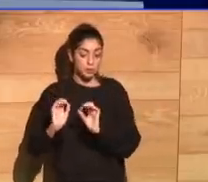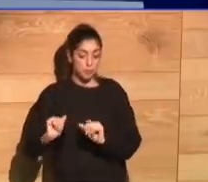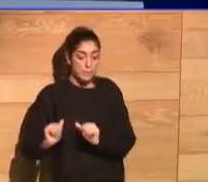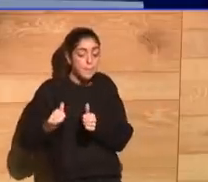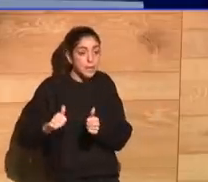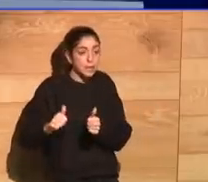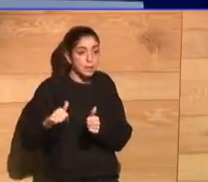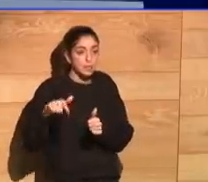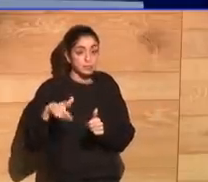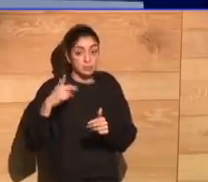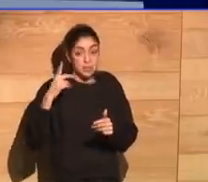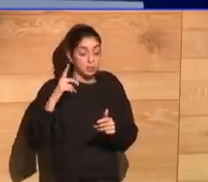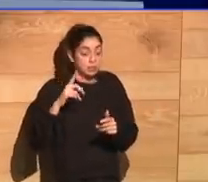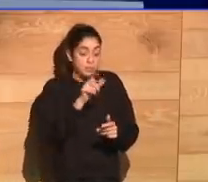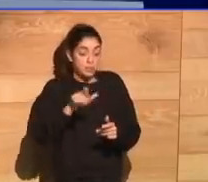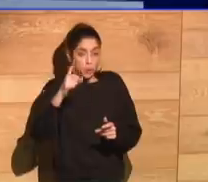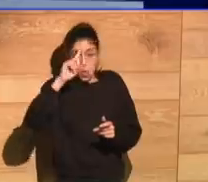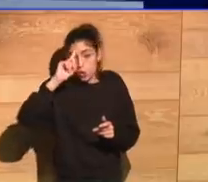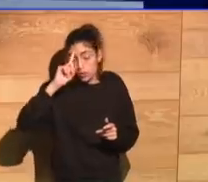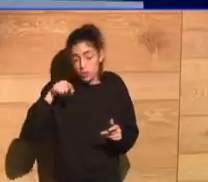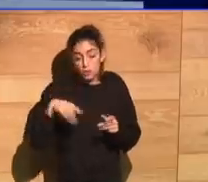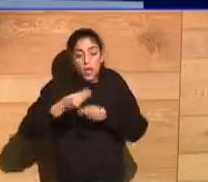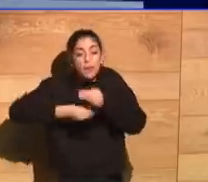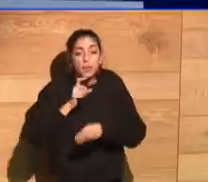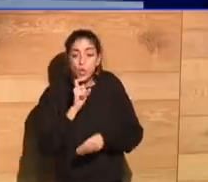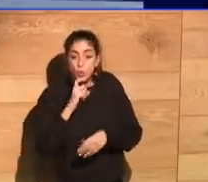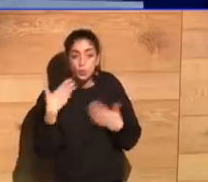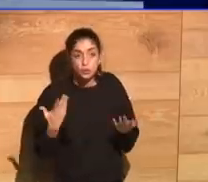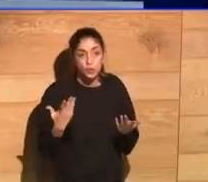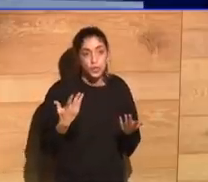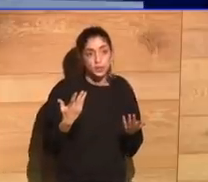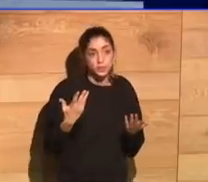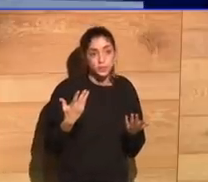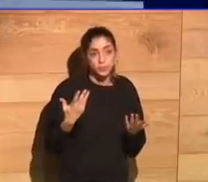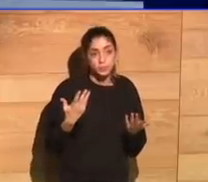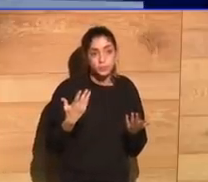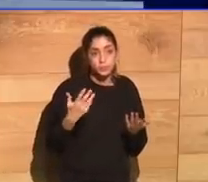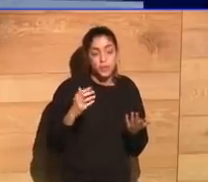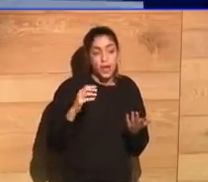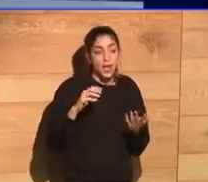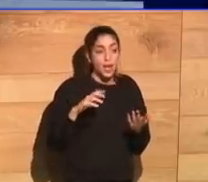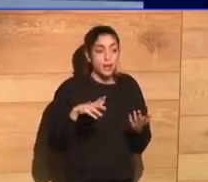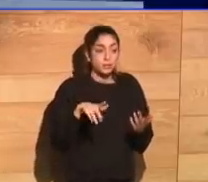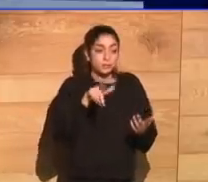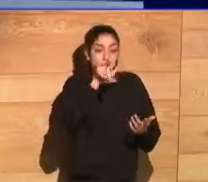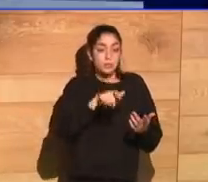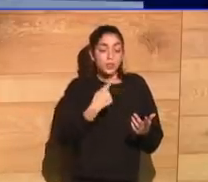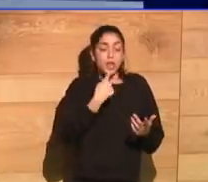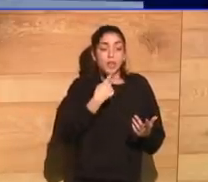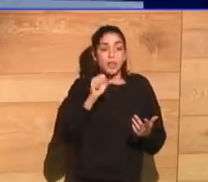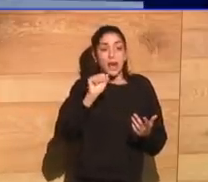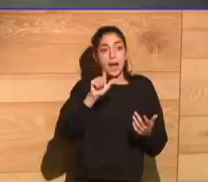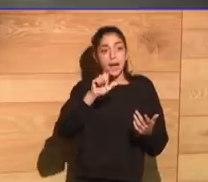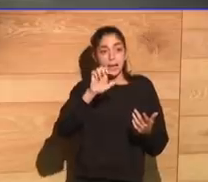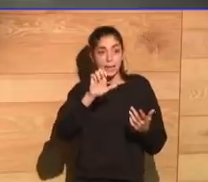cómo demonios iba a hacer eso. Desde luego no podían hacer lo de George Reeves diciendo Ale Hop, eso, saltando por la ventana. Saltando